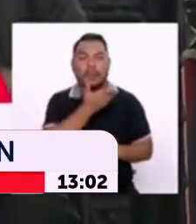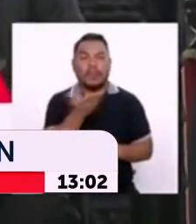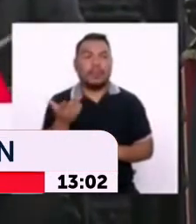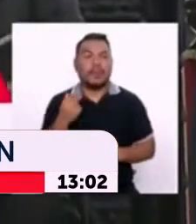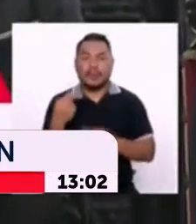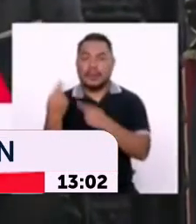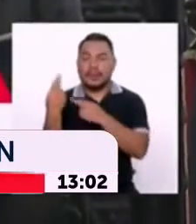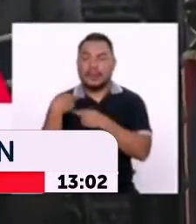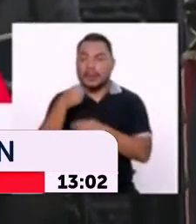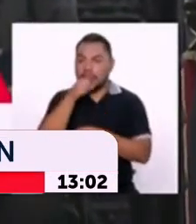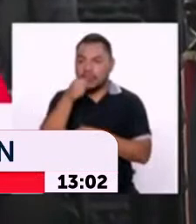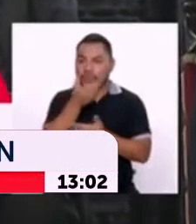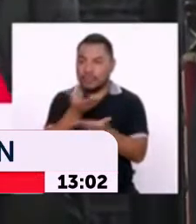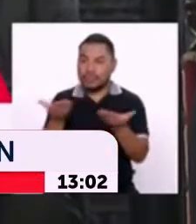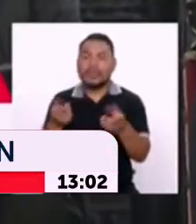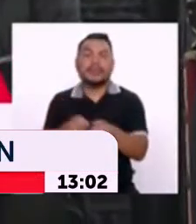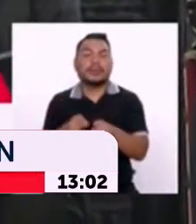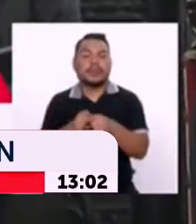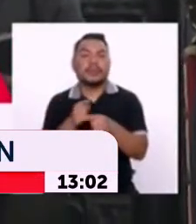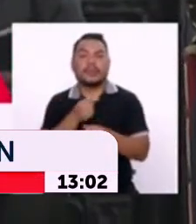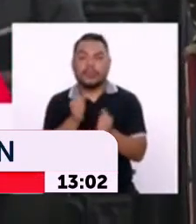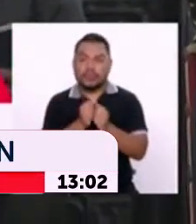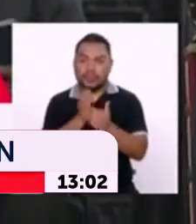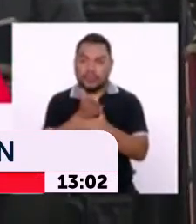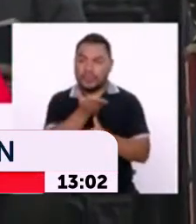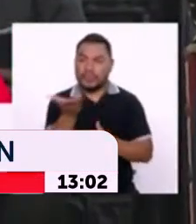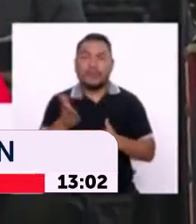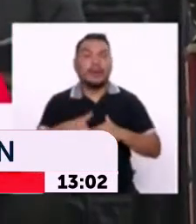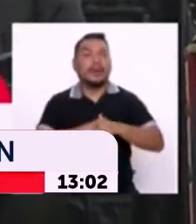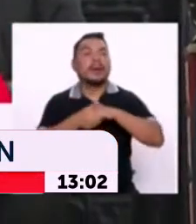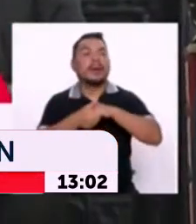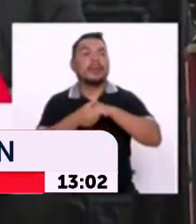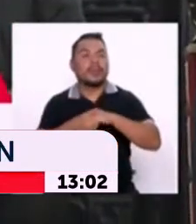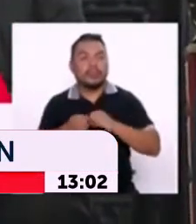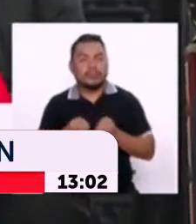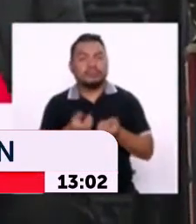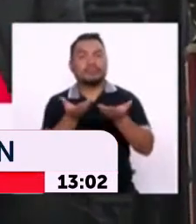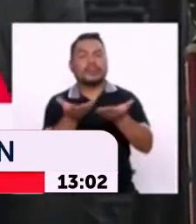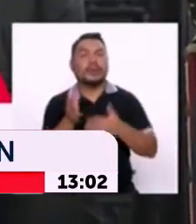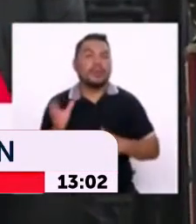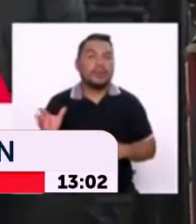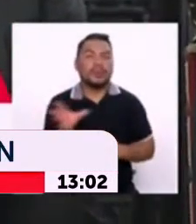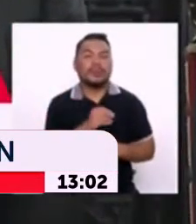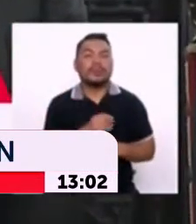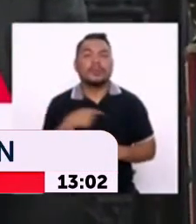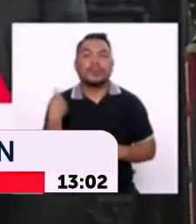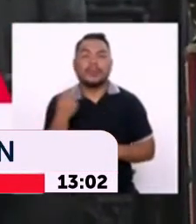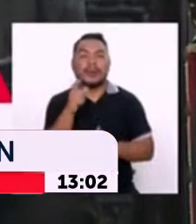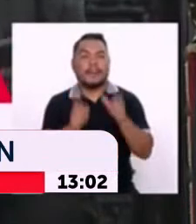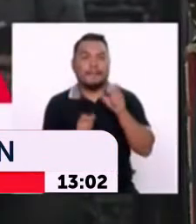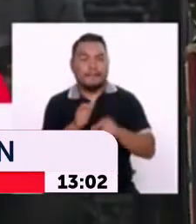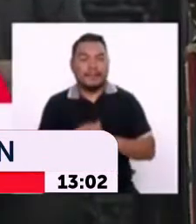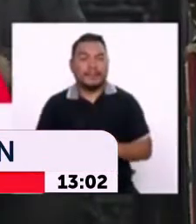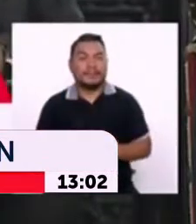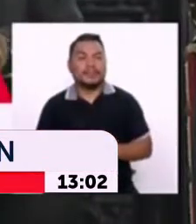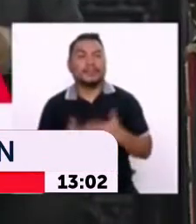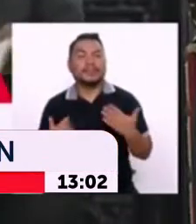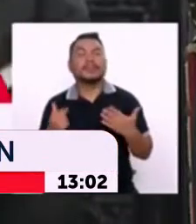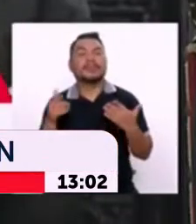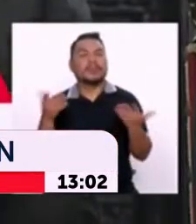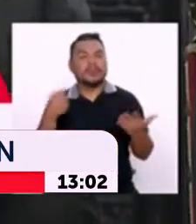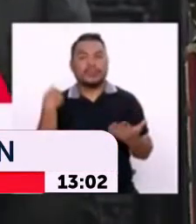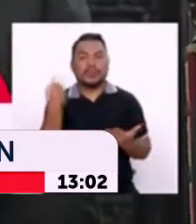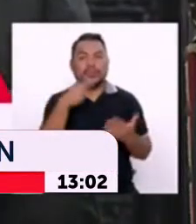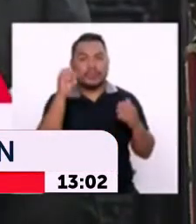caballeros representantes de los medios de prensa y a través de ustedes, un saludo fraterno a toda nuestra ciudadanía, de